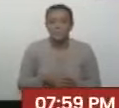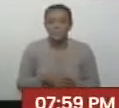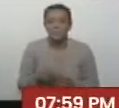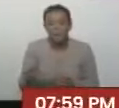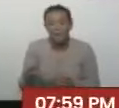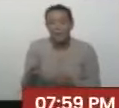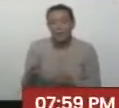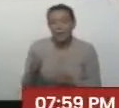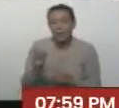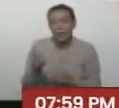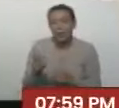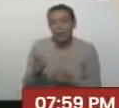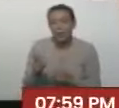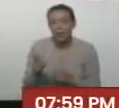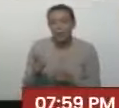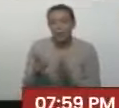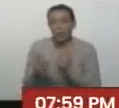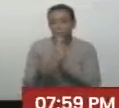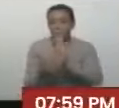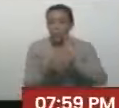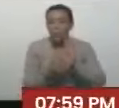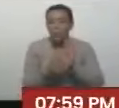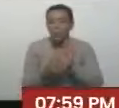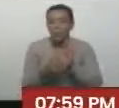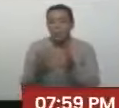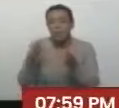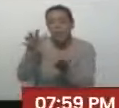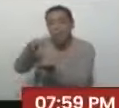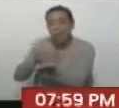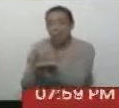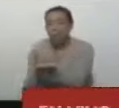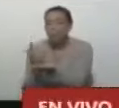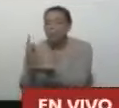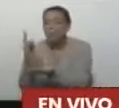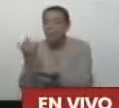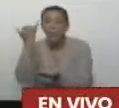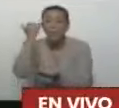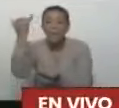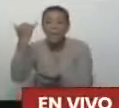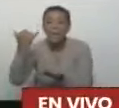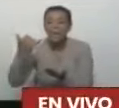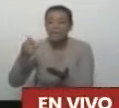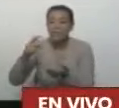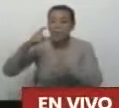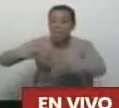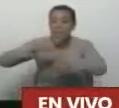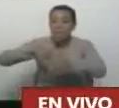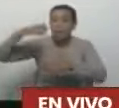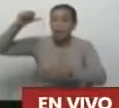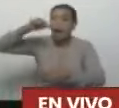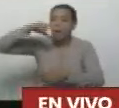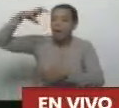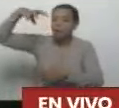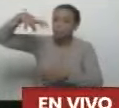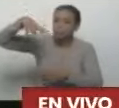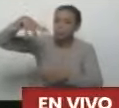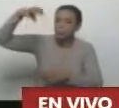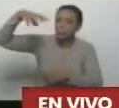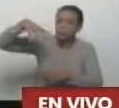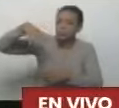este era un Smart Farming, ¿no? Agricultura inteligente. Él tiene un riego automático a las plantas. Bueno,